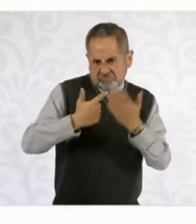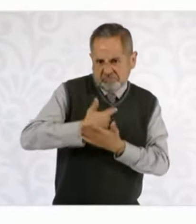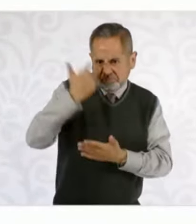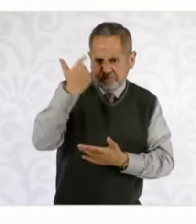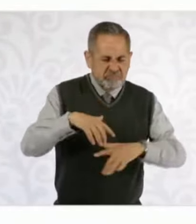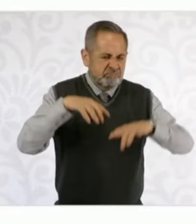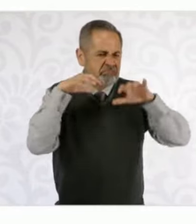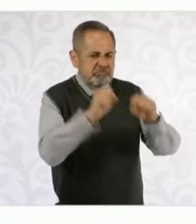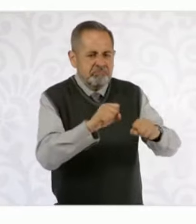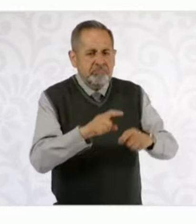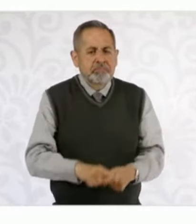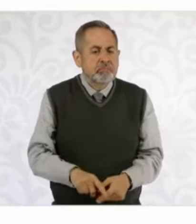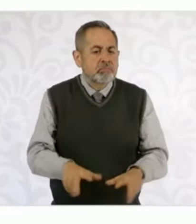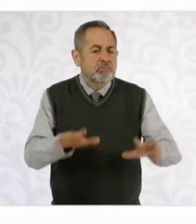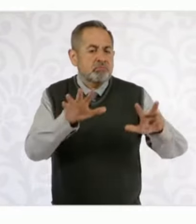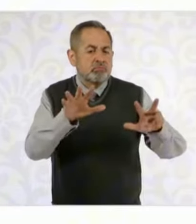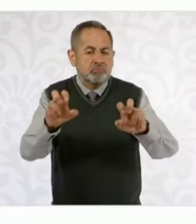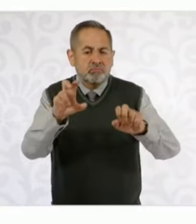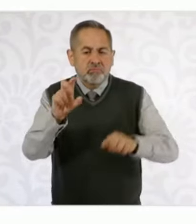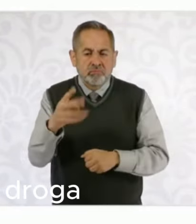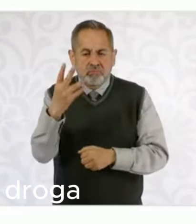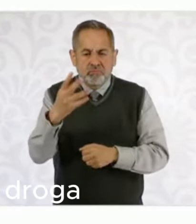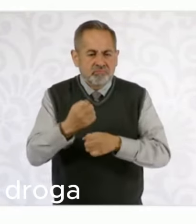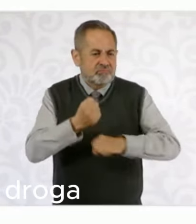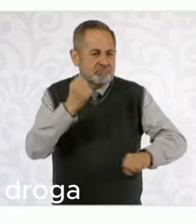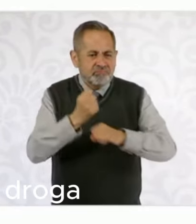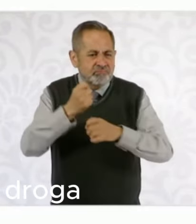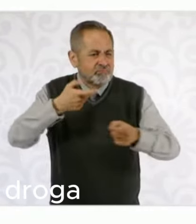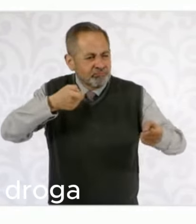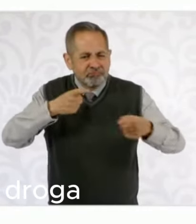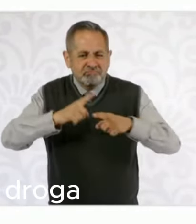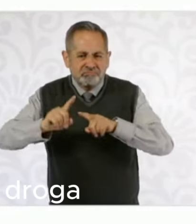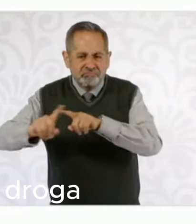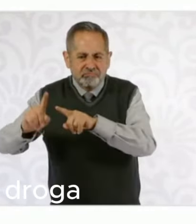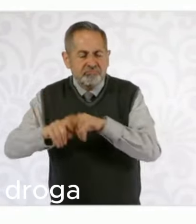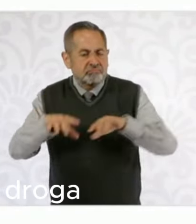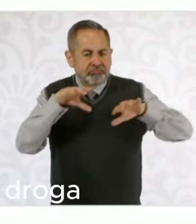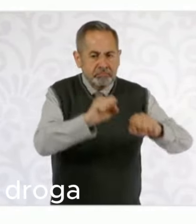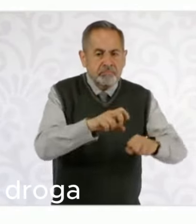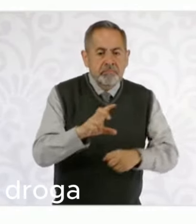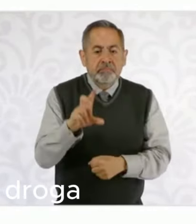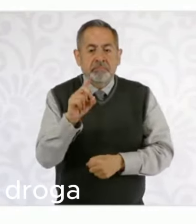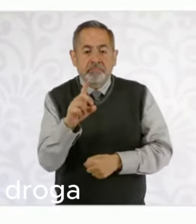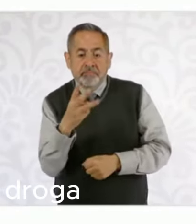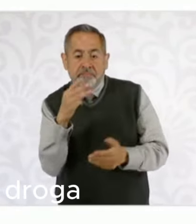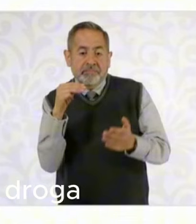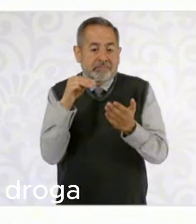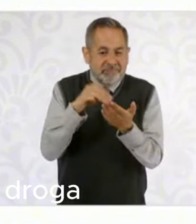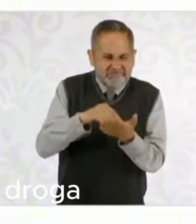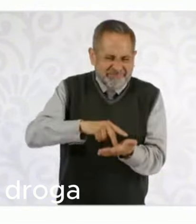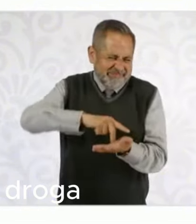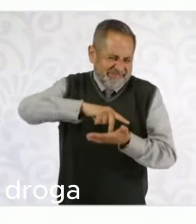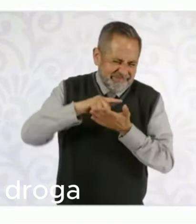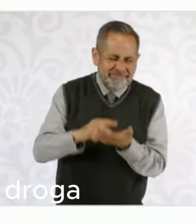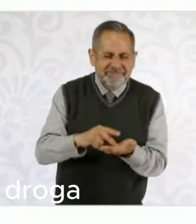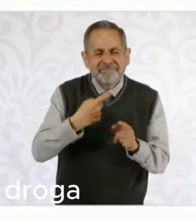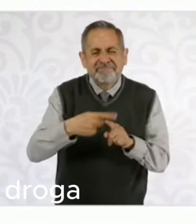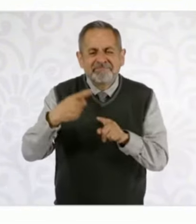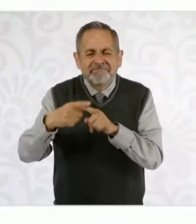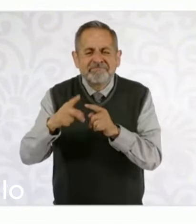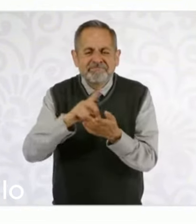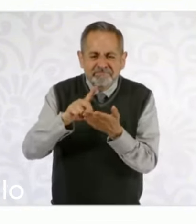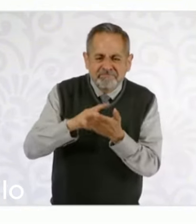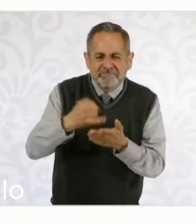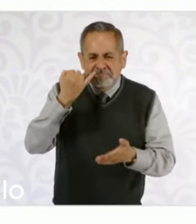Se aseguraron 834 armas de fuego y más de 33.800 kilogramos de diferentes tipos de